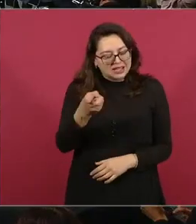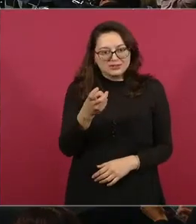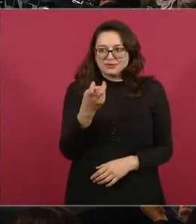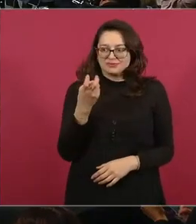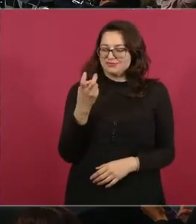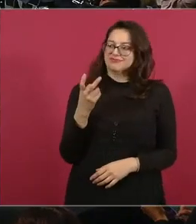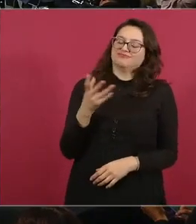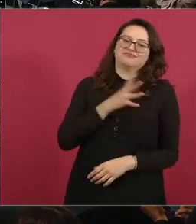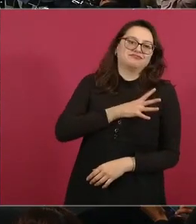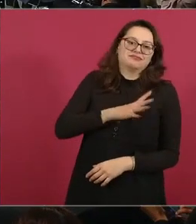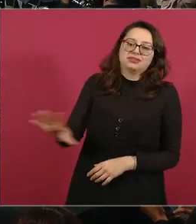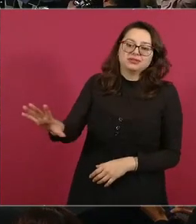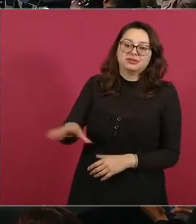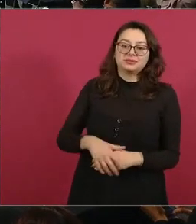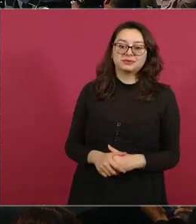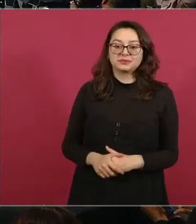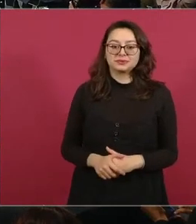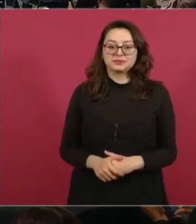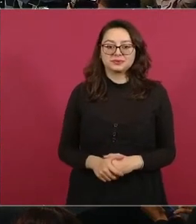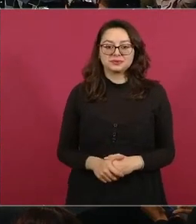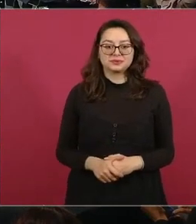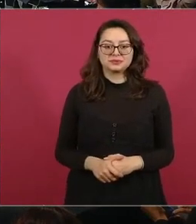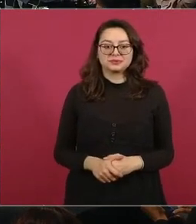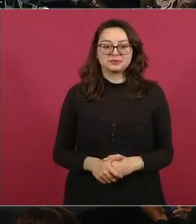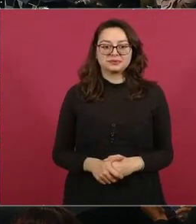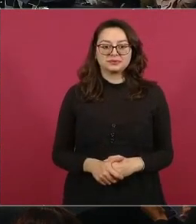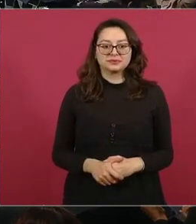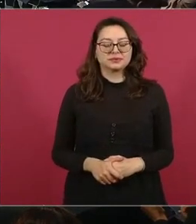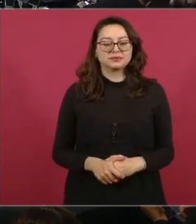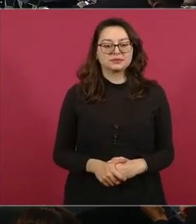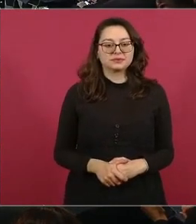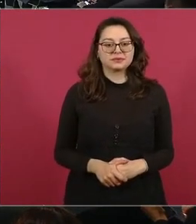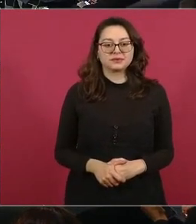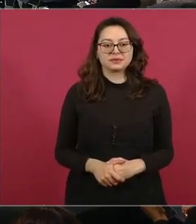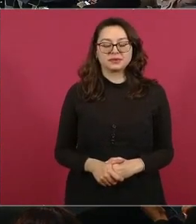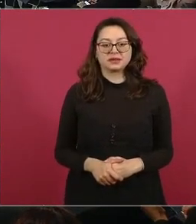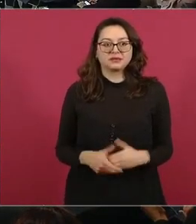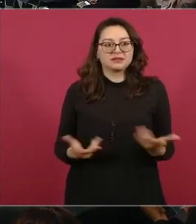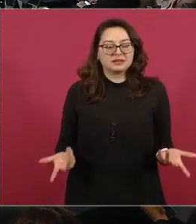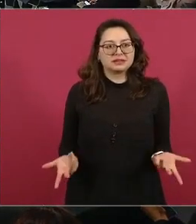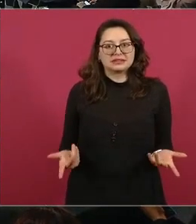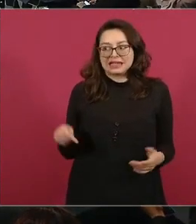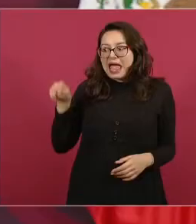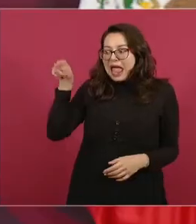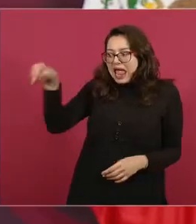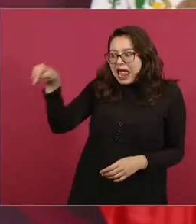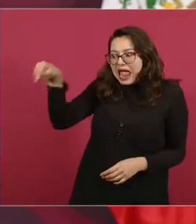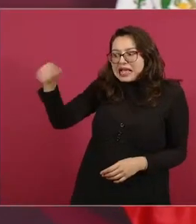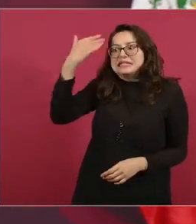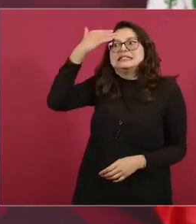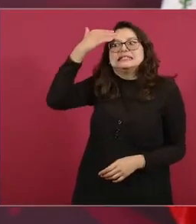repruebo. Y al parecer este triunfo, este triunfo, cuando él sabe perfectamente